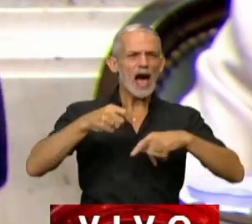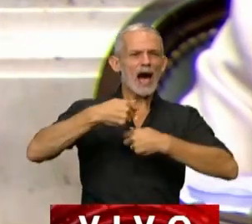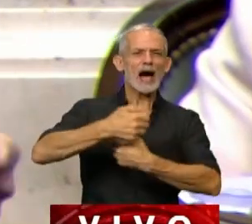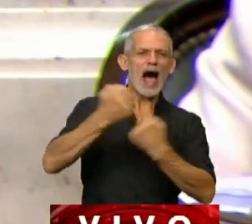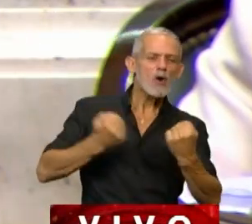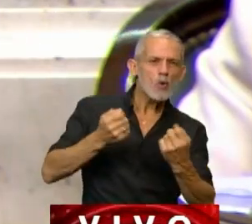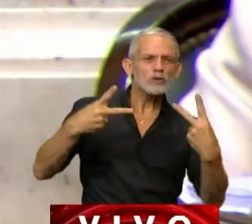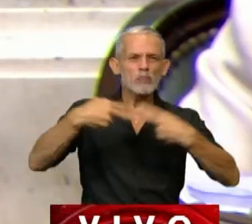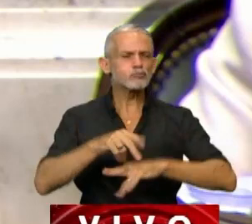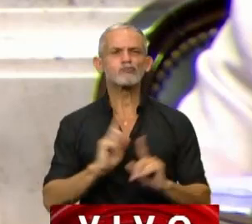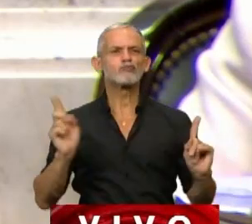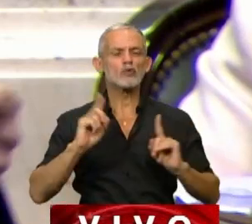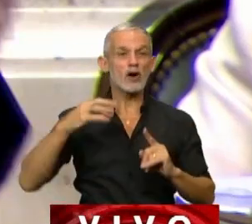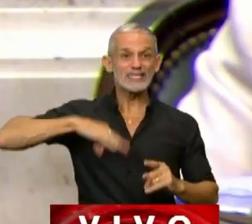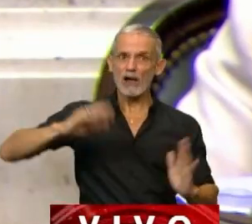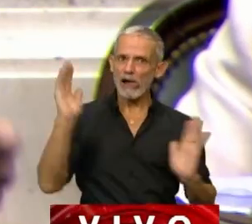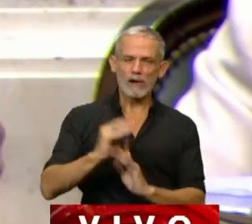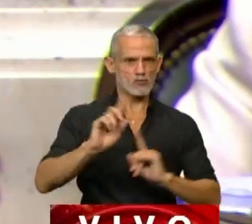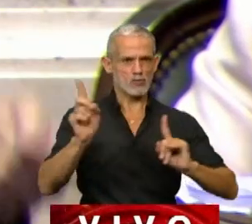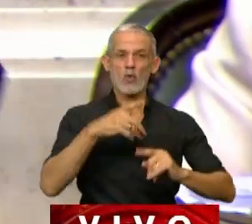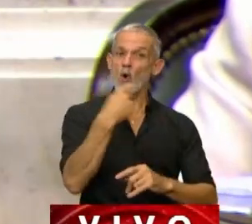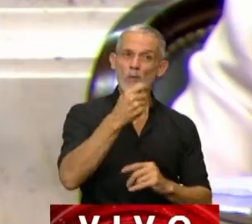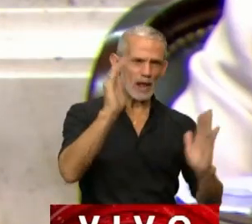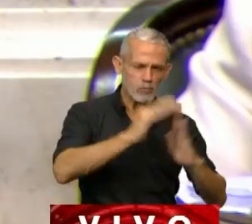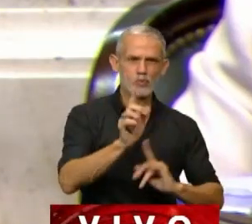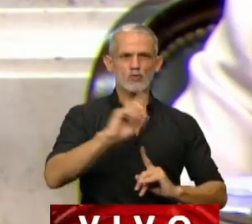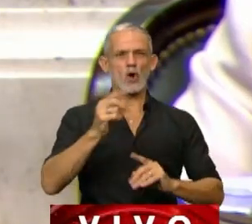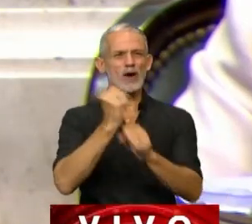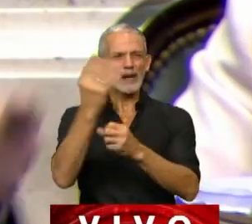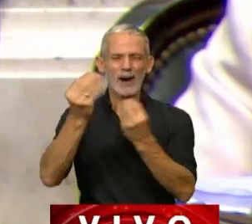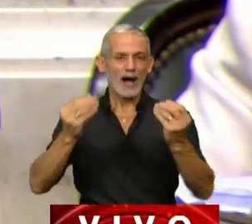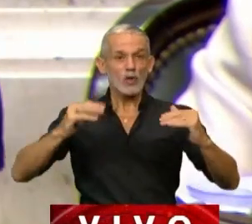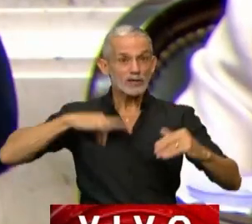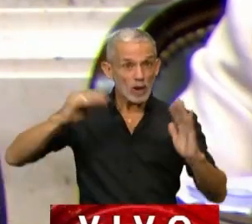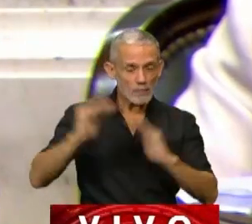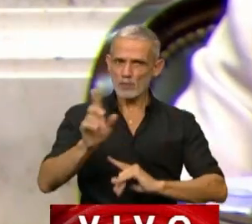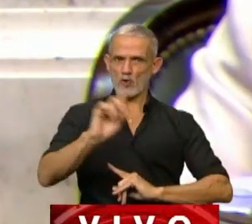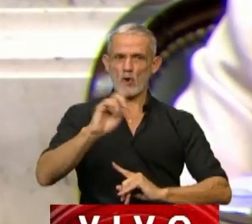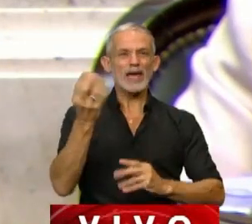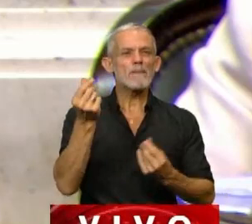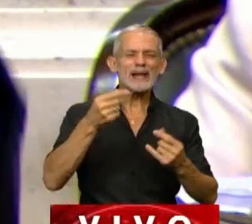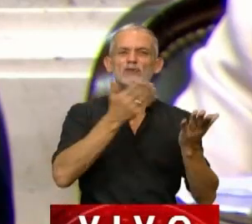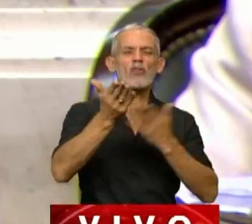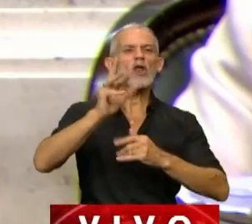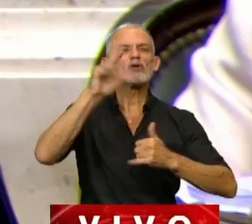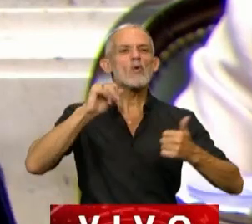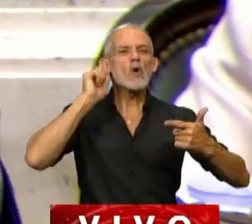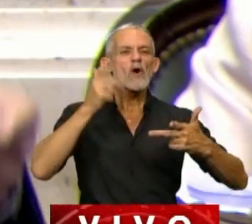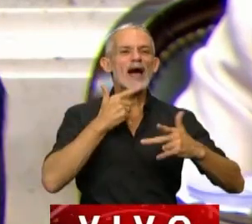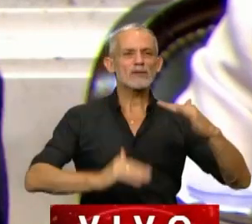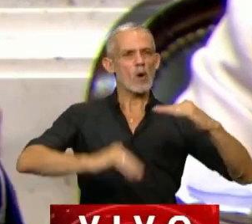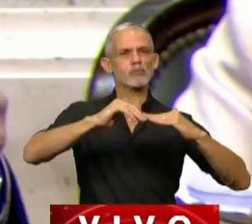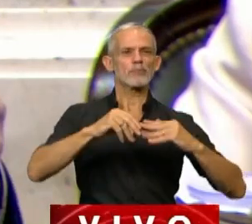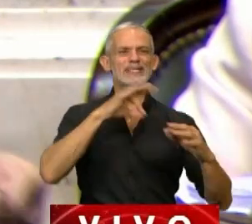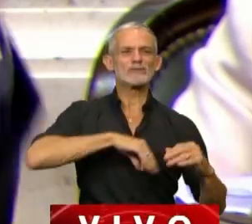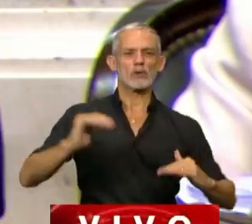que no haya reducción del salario de los jubilados ni de los trabajadores, y que el precio de los servicios no supere al